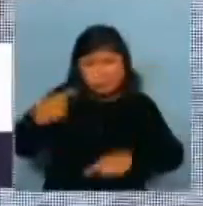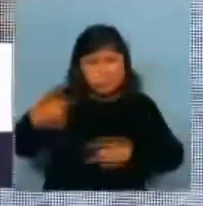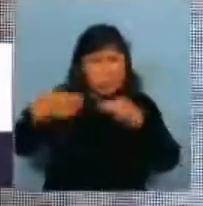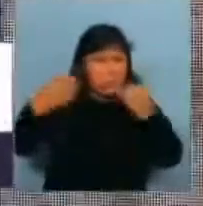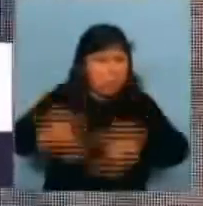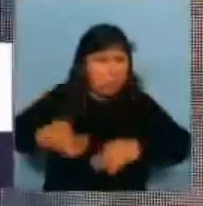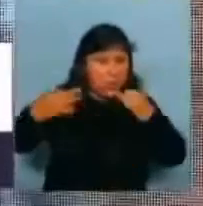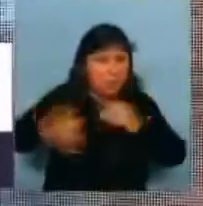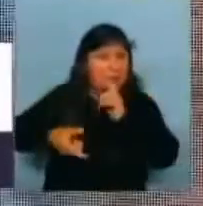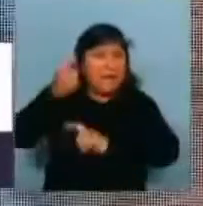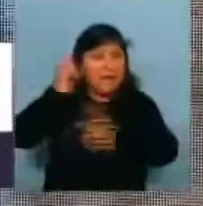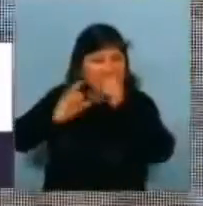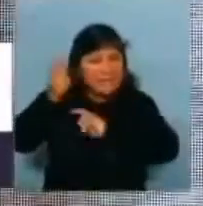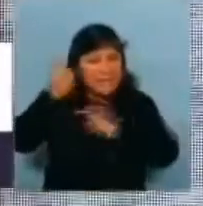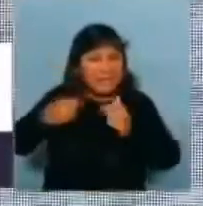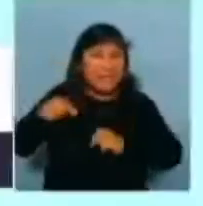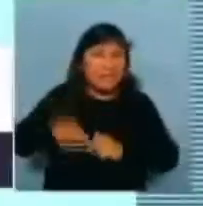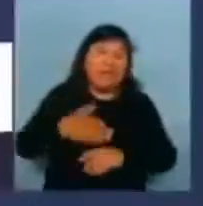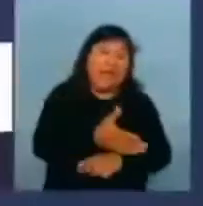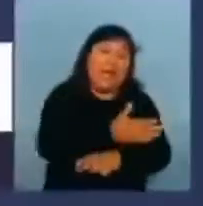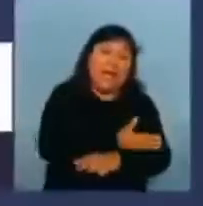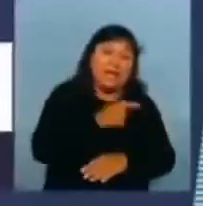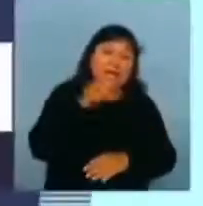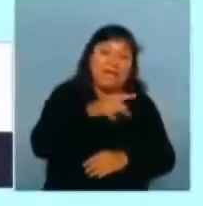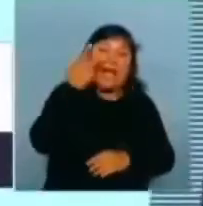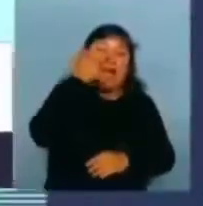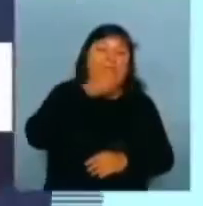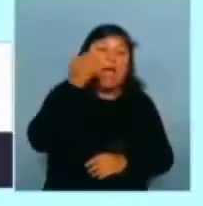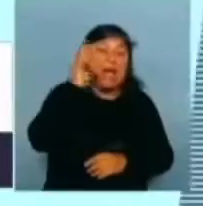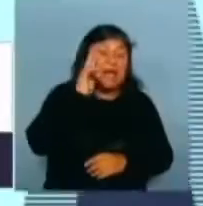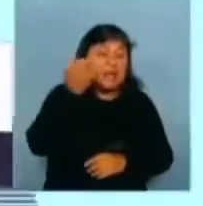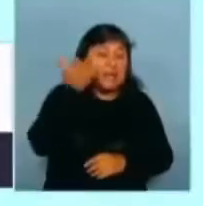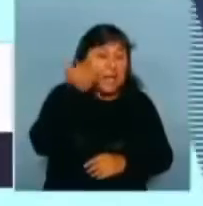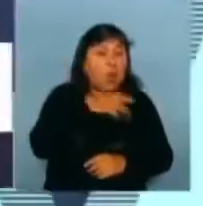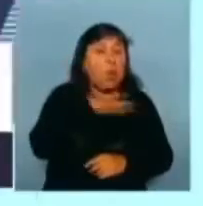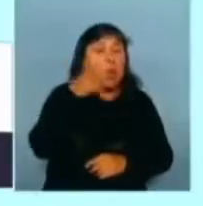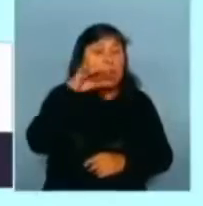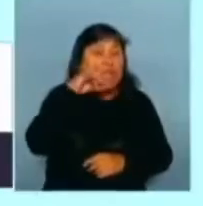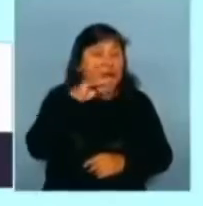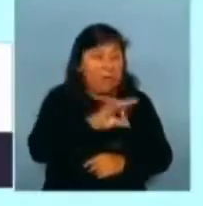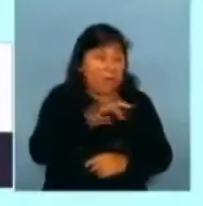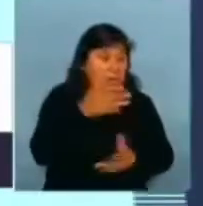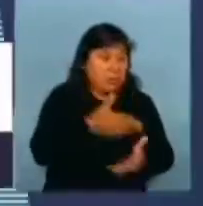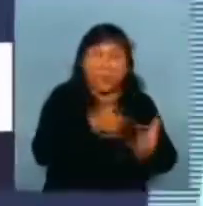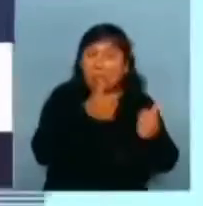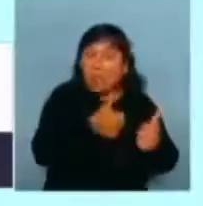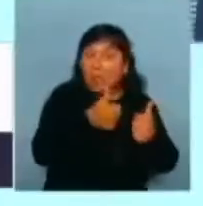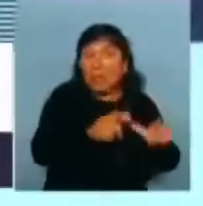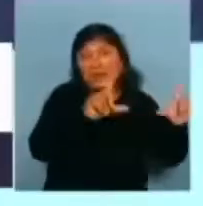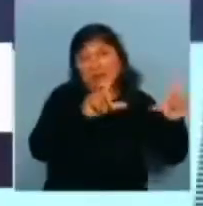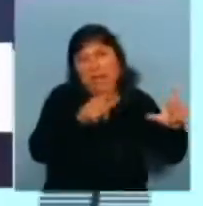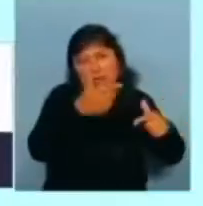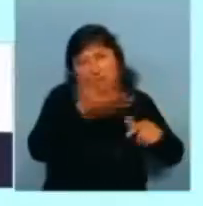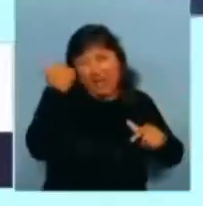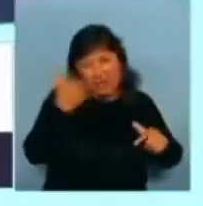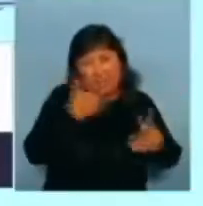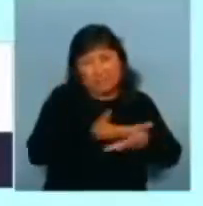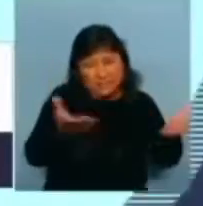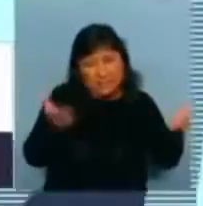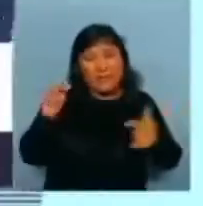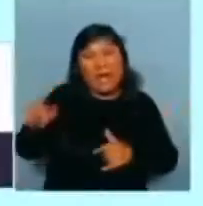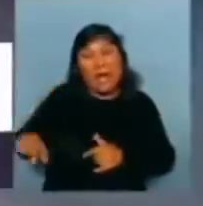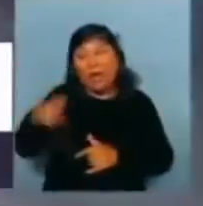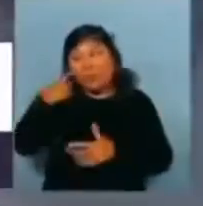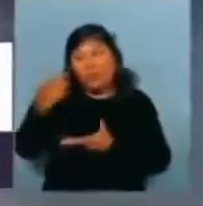voz, hasta hace poco el Harry Jurado, que peleó también para la televisión en el exterior, y de ahí, bueno, que vayan surgiendo